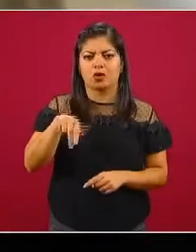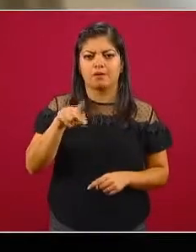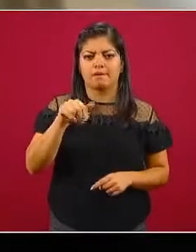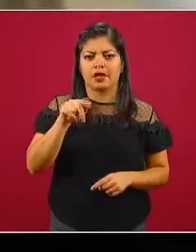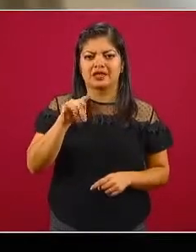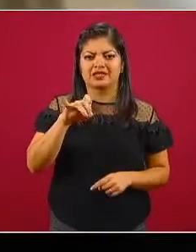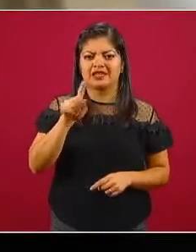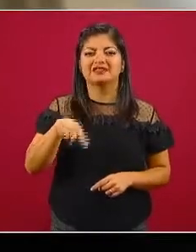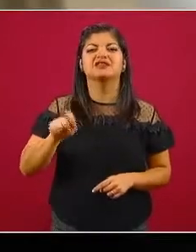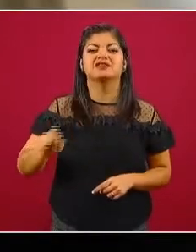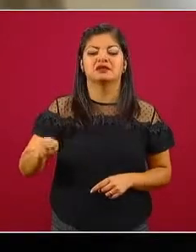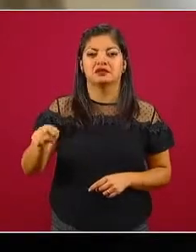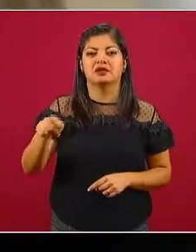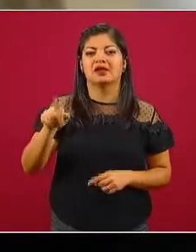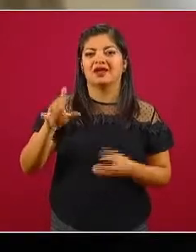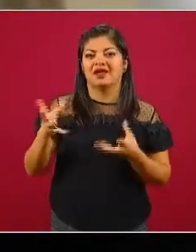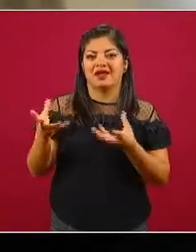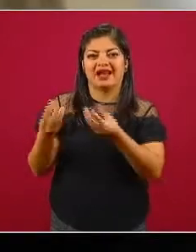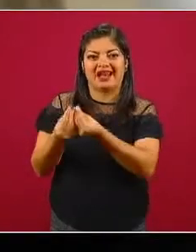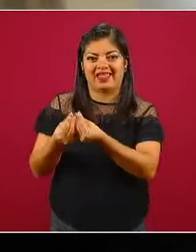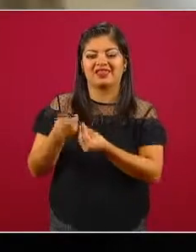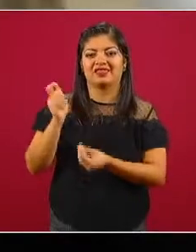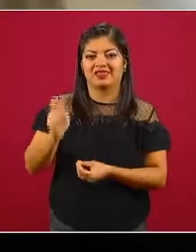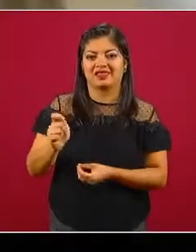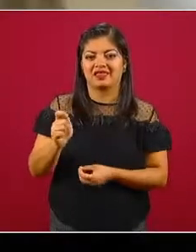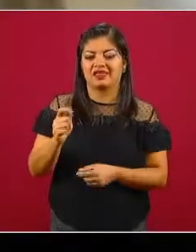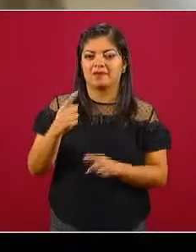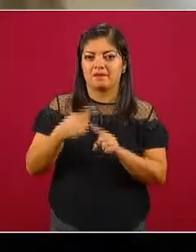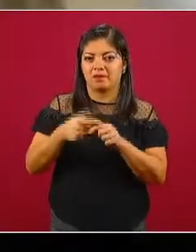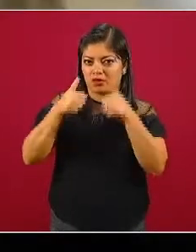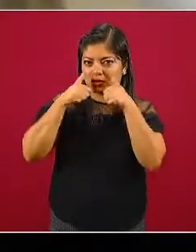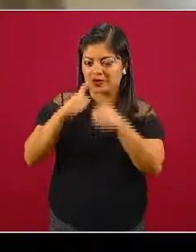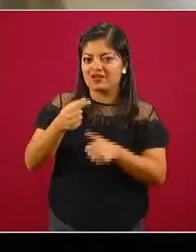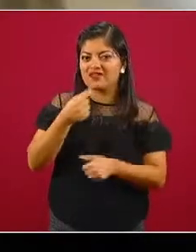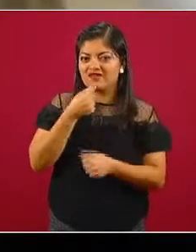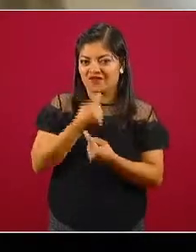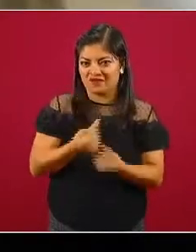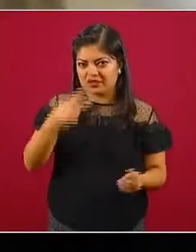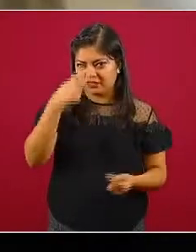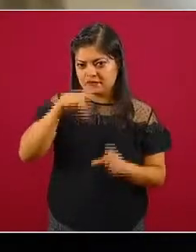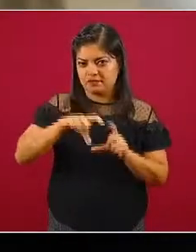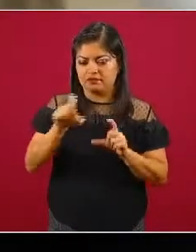por los Derechos de la Infancia en México, en los dos últimos años hemos